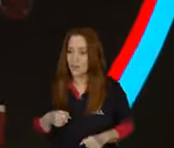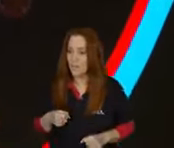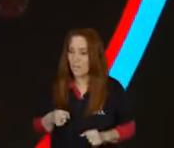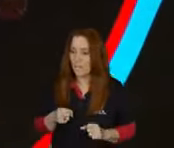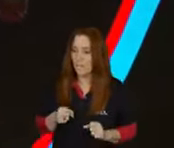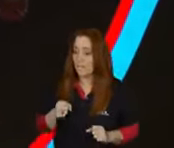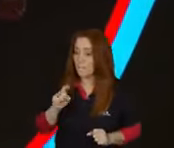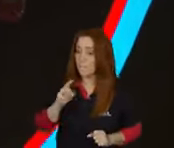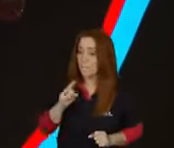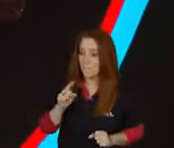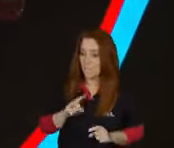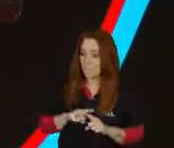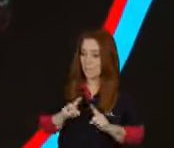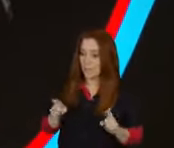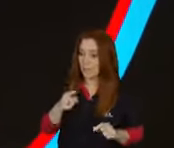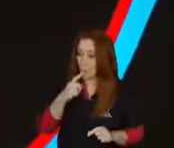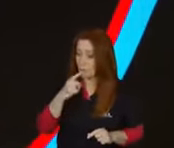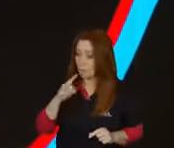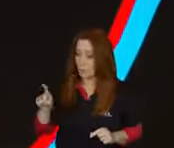rumbo, voy rumbo